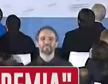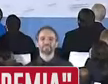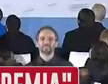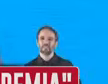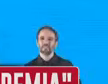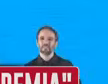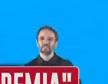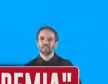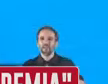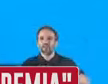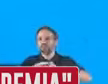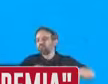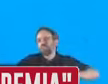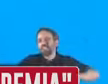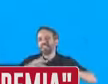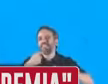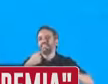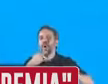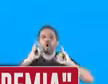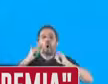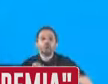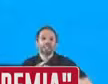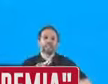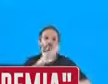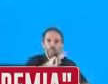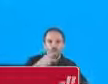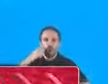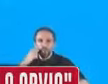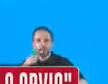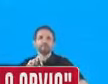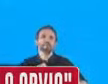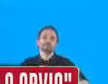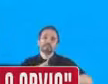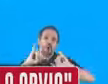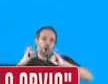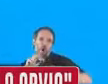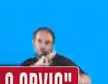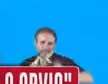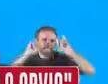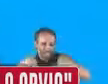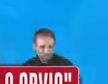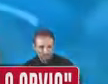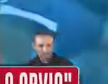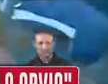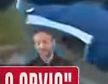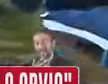de pibes y pibas y pibes y pibas que la verdad